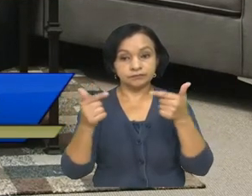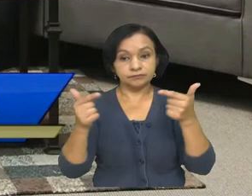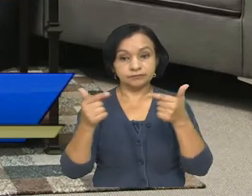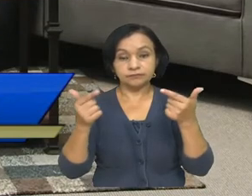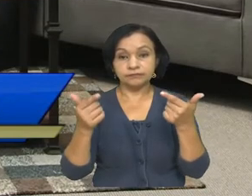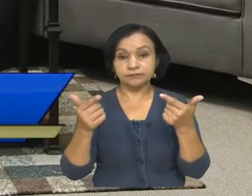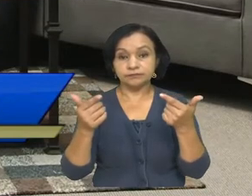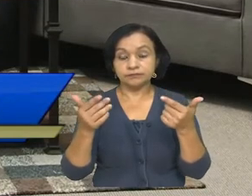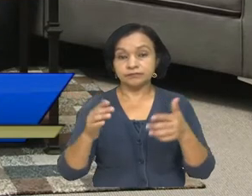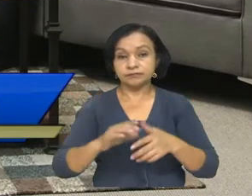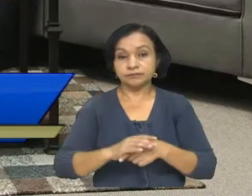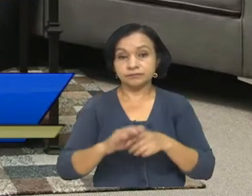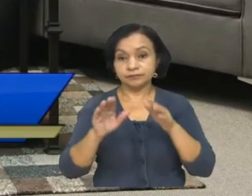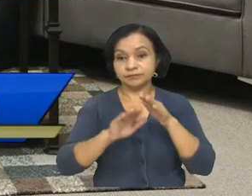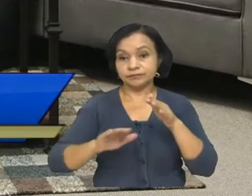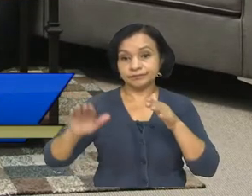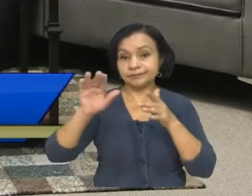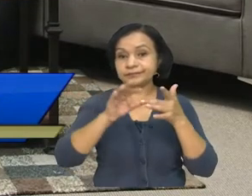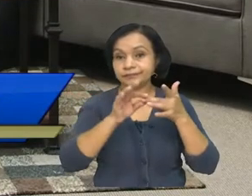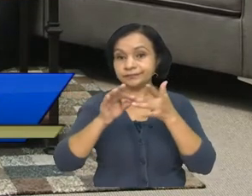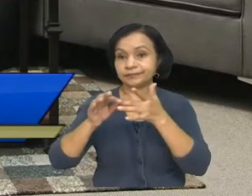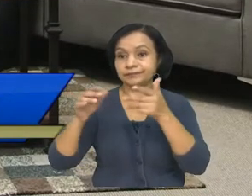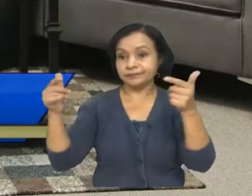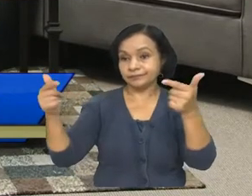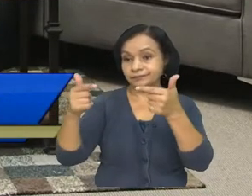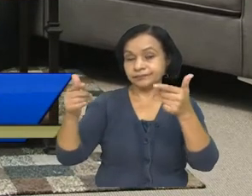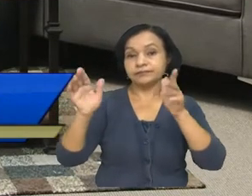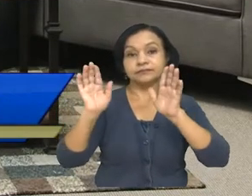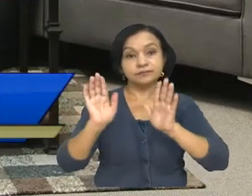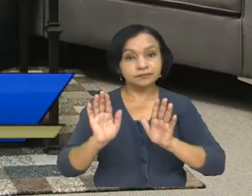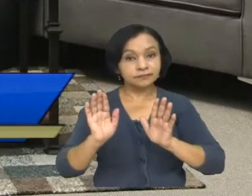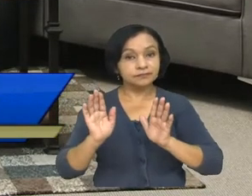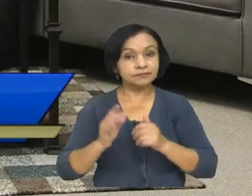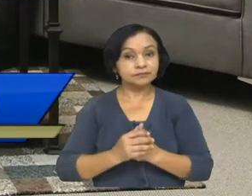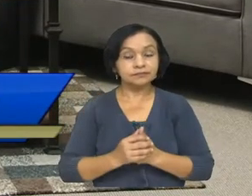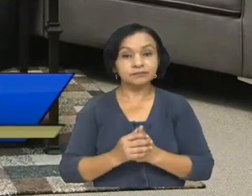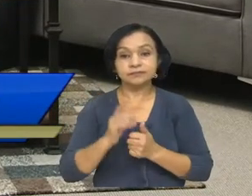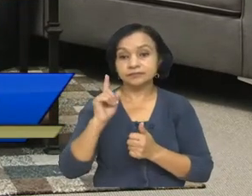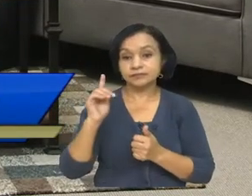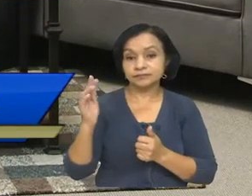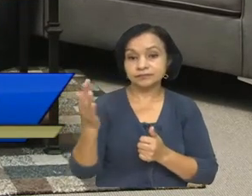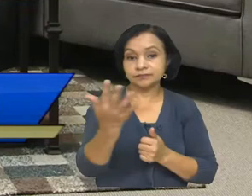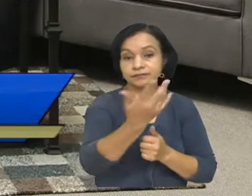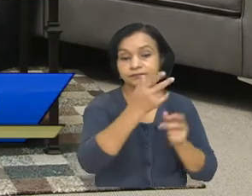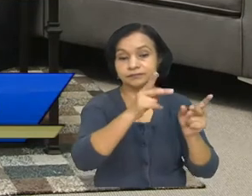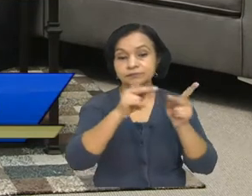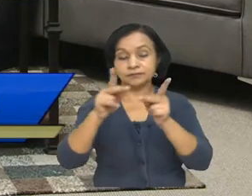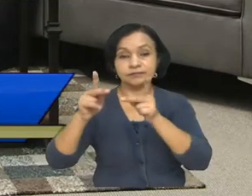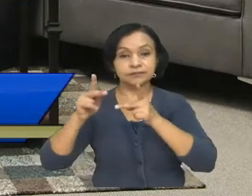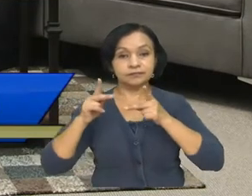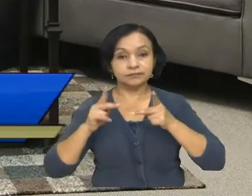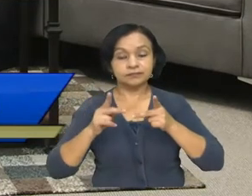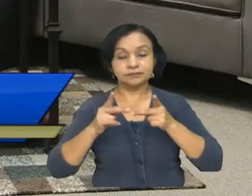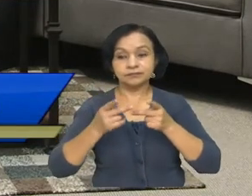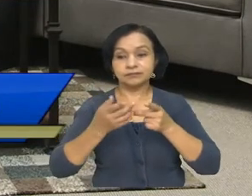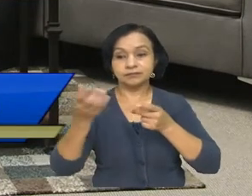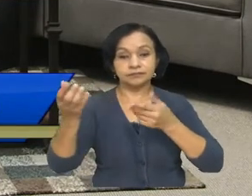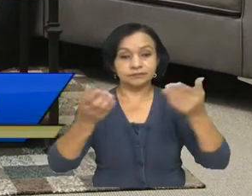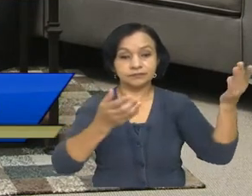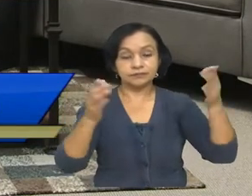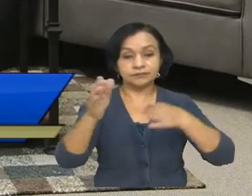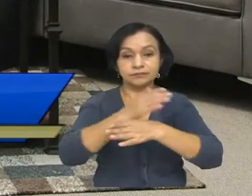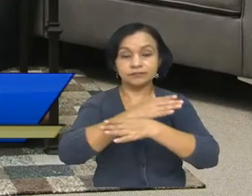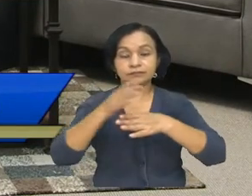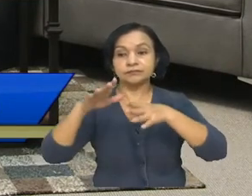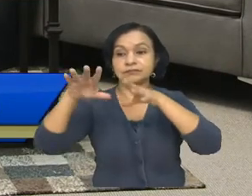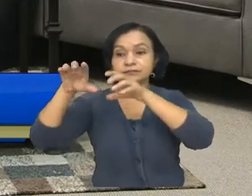digamos que son las adecuadas para un enfrentamiento. Entonces toda esa gente, todos esos combatientes se dispersaron a las diferentes